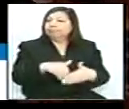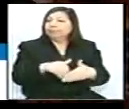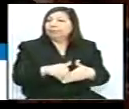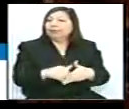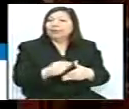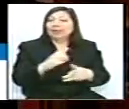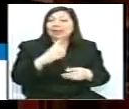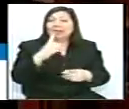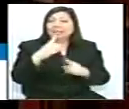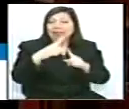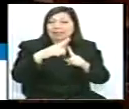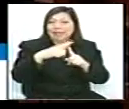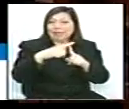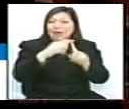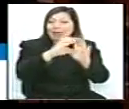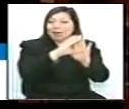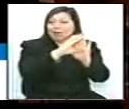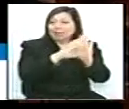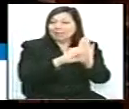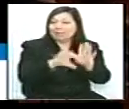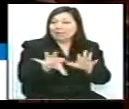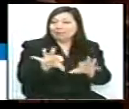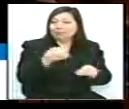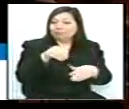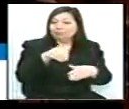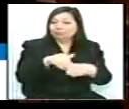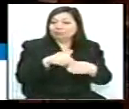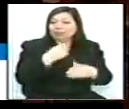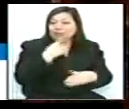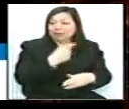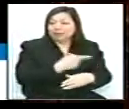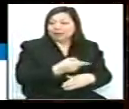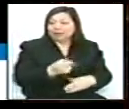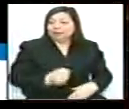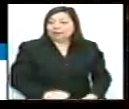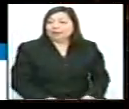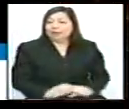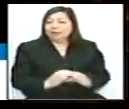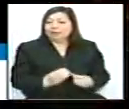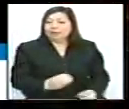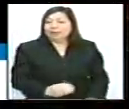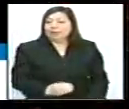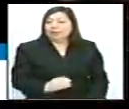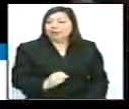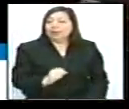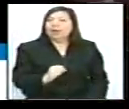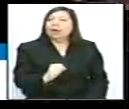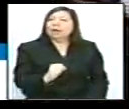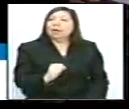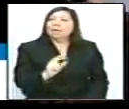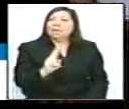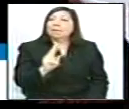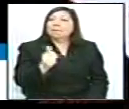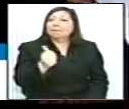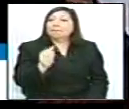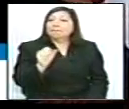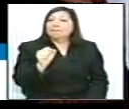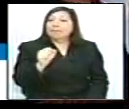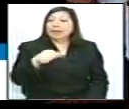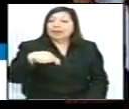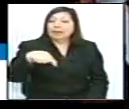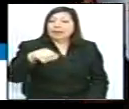los magistrados del Tribunal Constitucional. Se ha hecho el llamado al congresista César Vázquez para que pueda